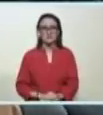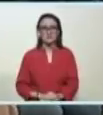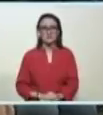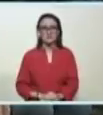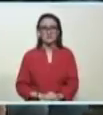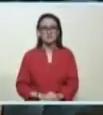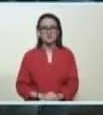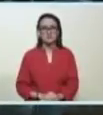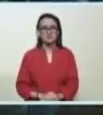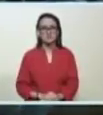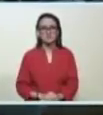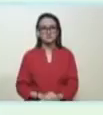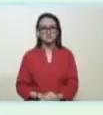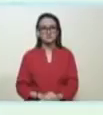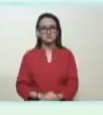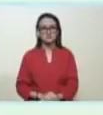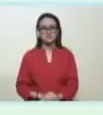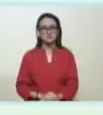Nación.